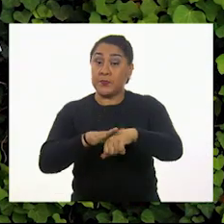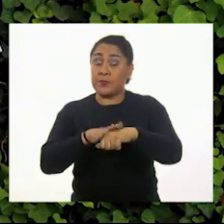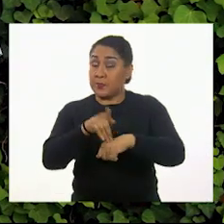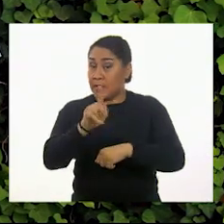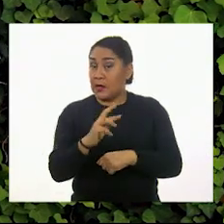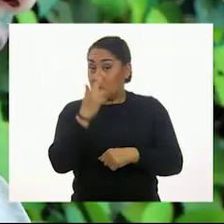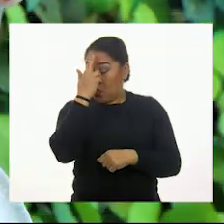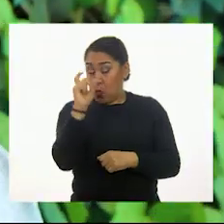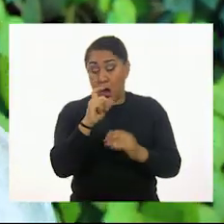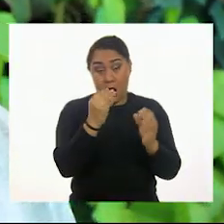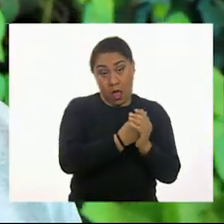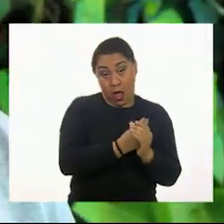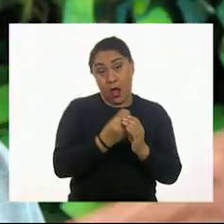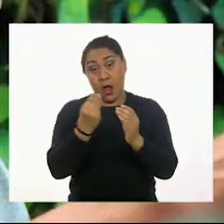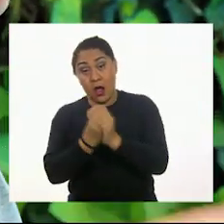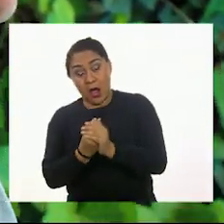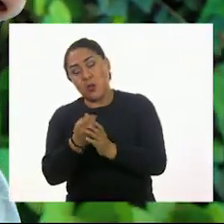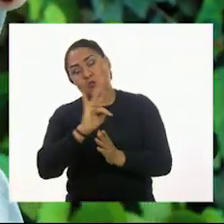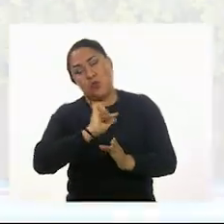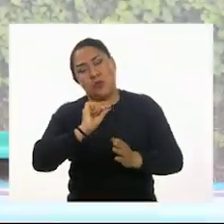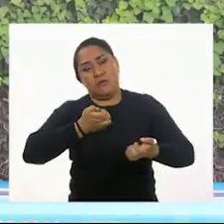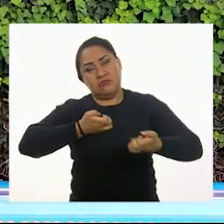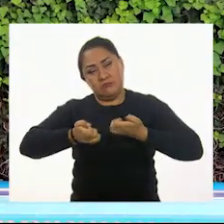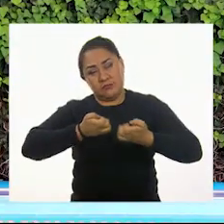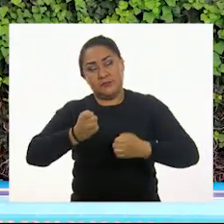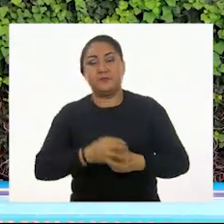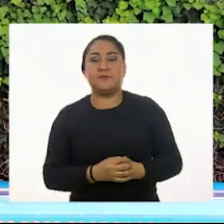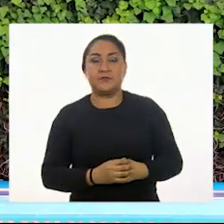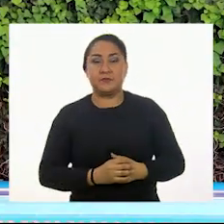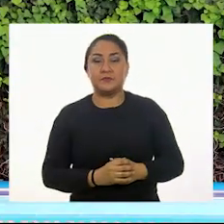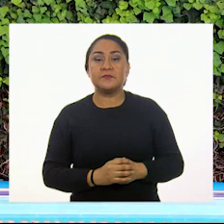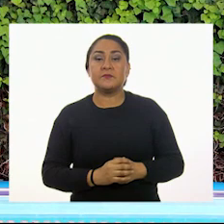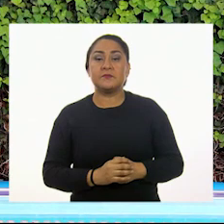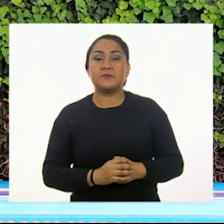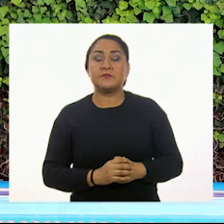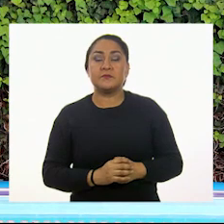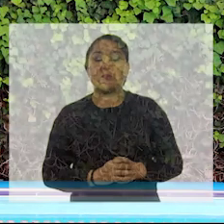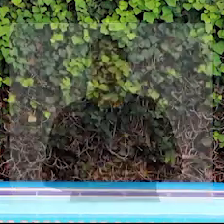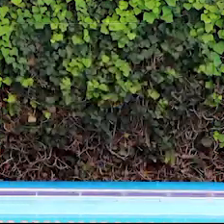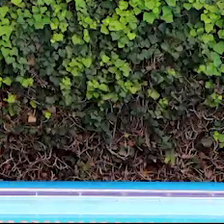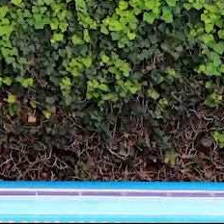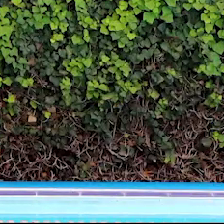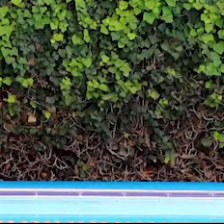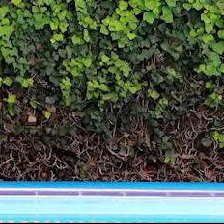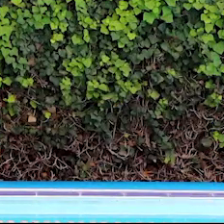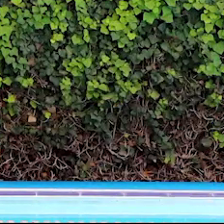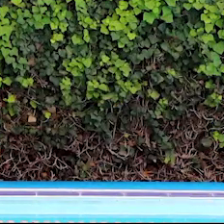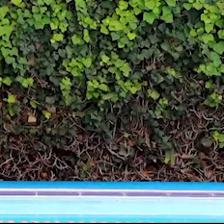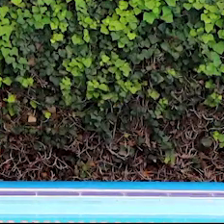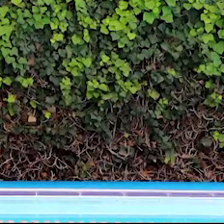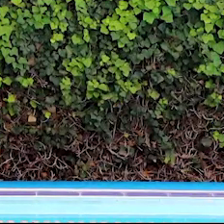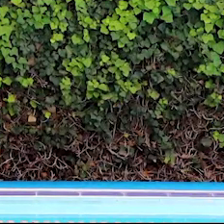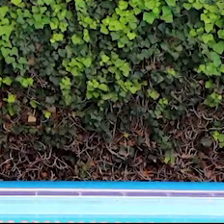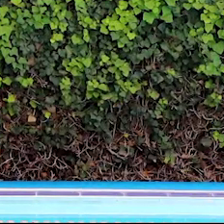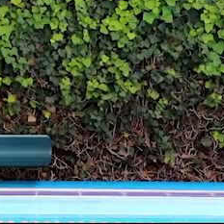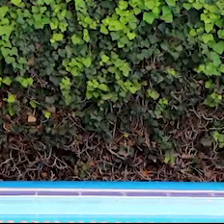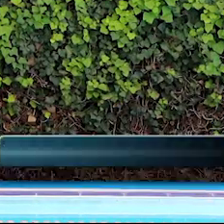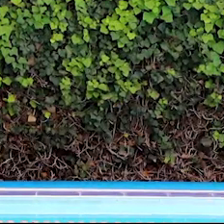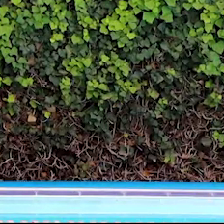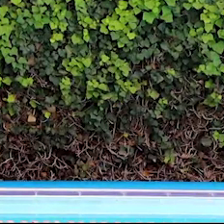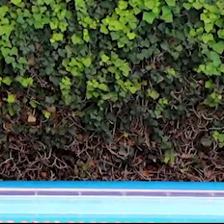Recuerda, entre clase y clase, activa tu cuerpo. Vamos a trabajar un ejercicio de coordinación que se llama caperuza. Vamos a levantar